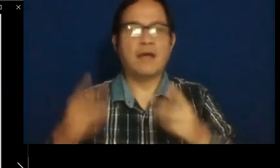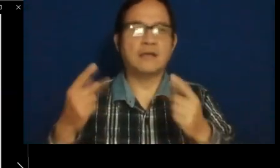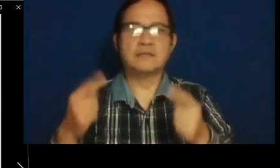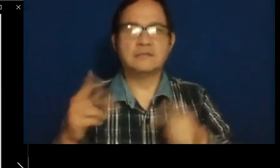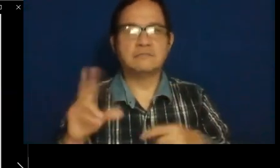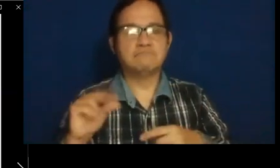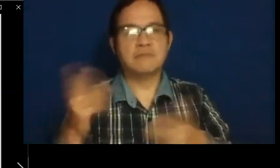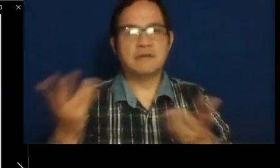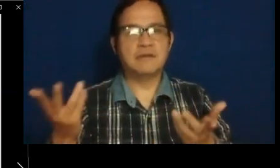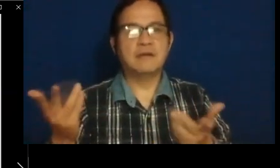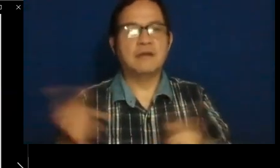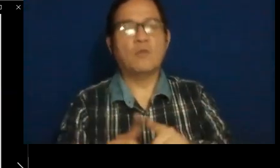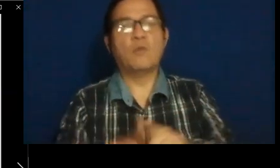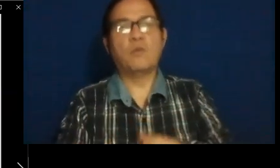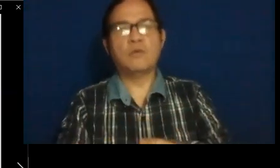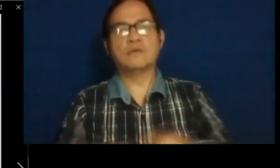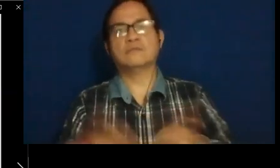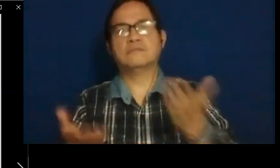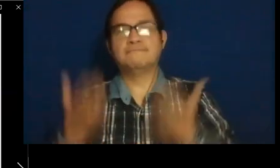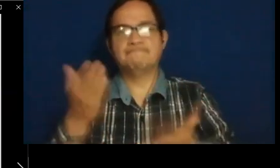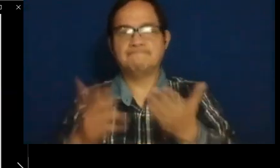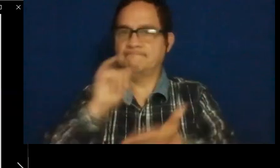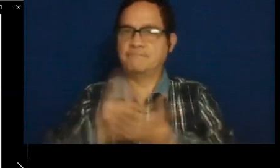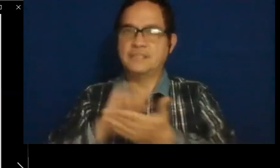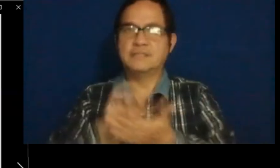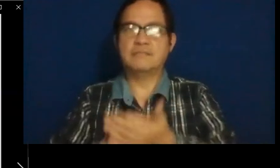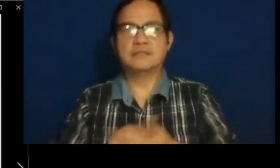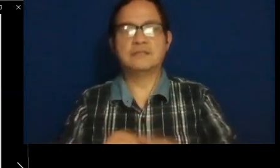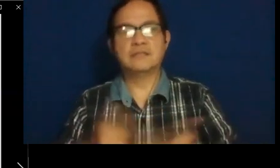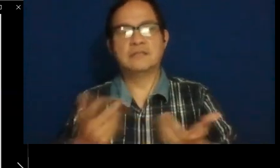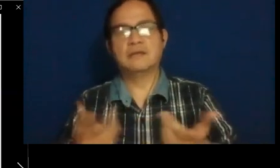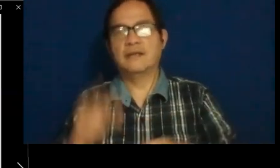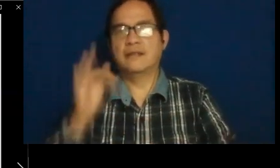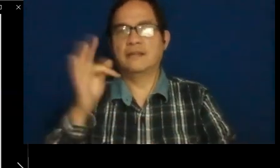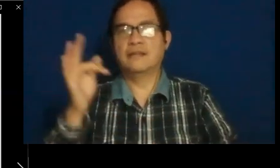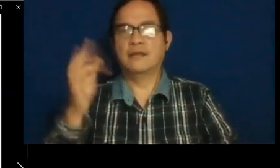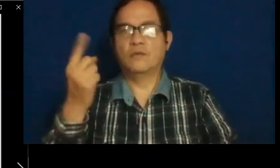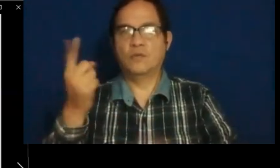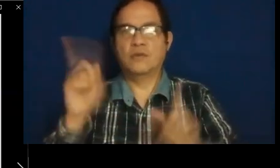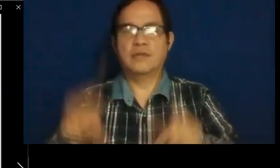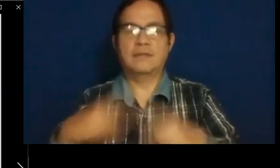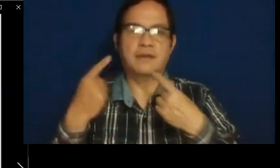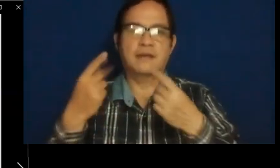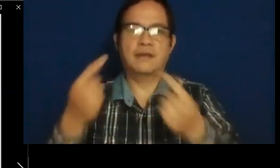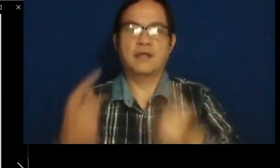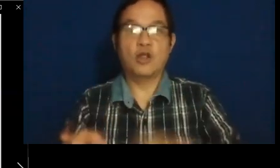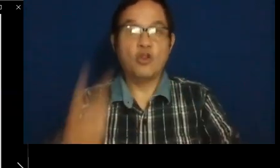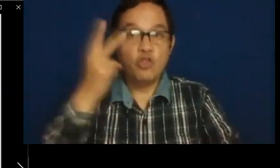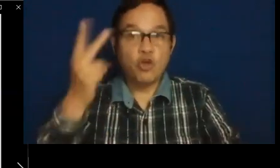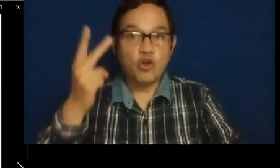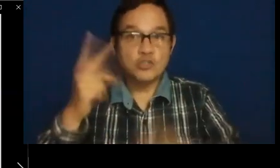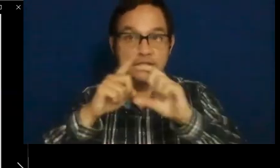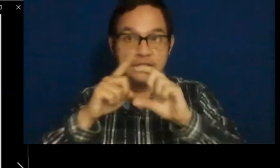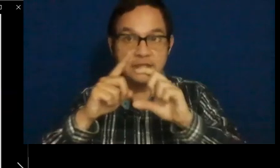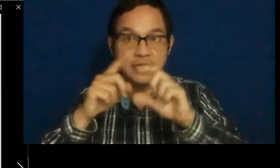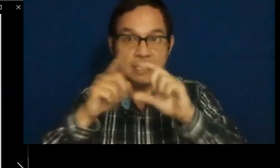tengo una segunda ecuación que tiene también las mismas incógnitas, la T1 y la aceleración. Estas dos ecuaciones me van